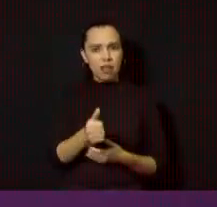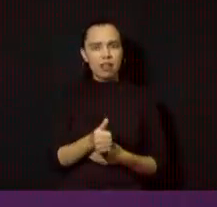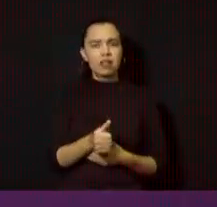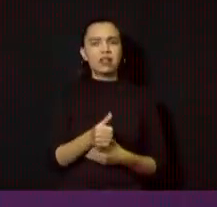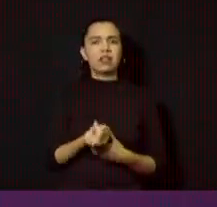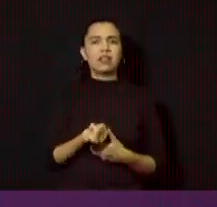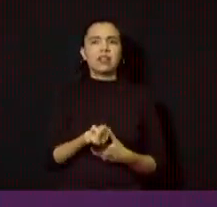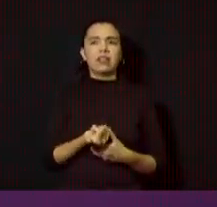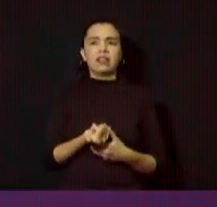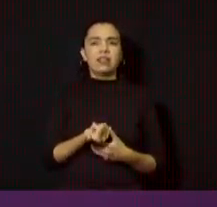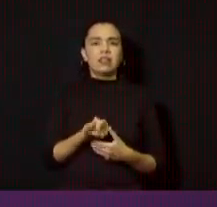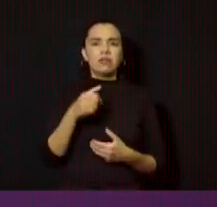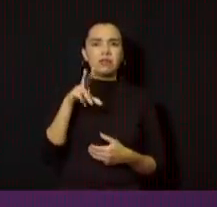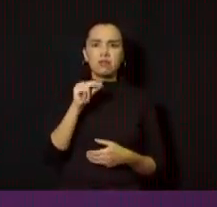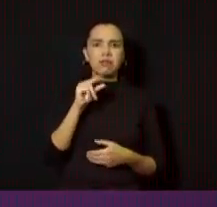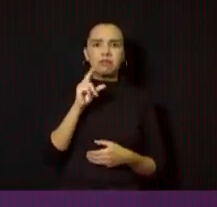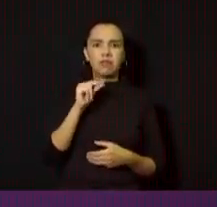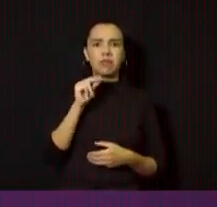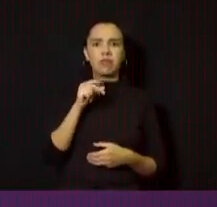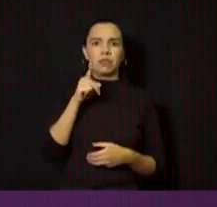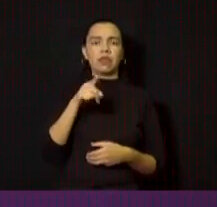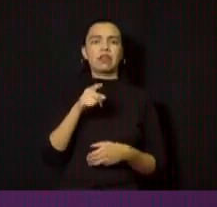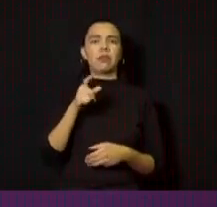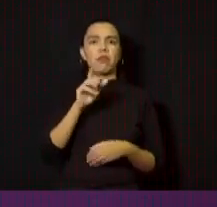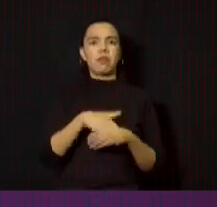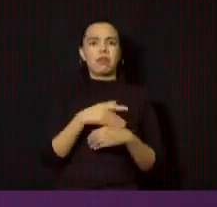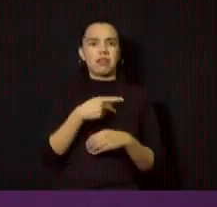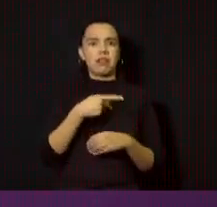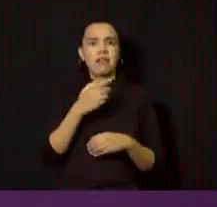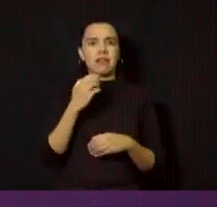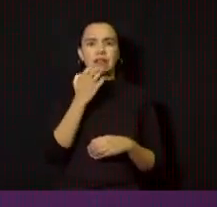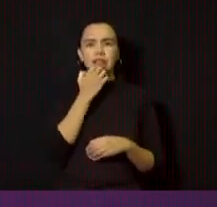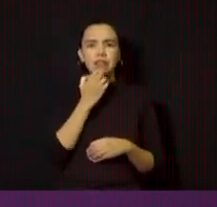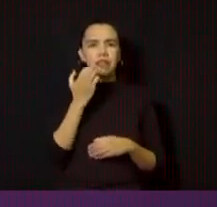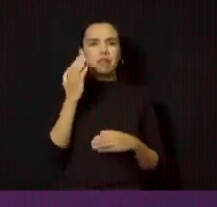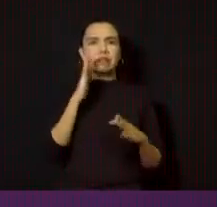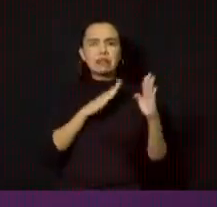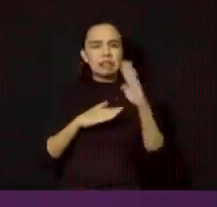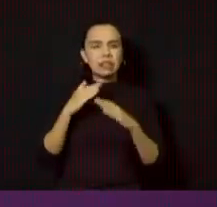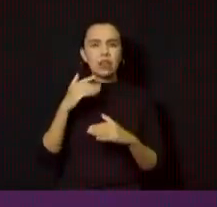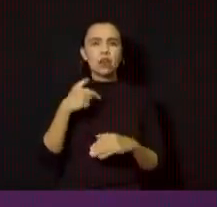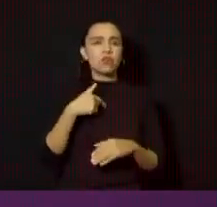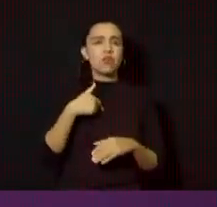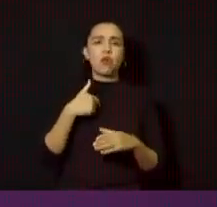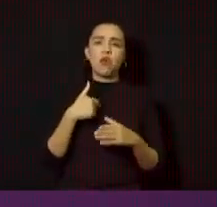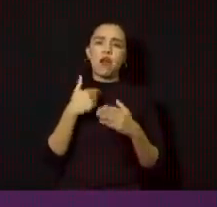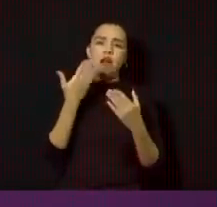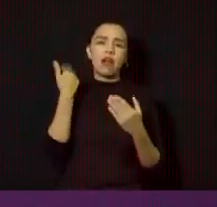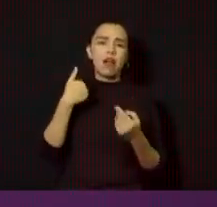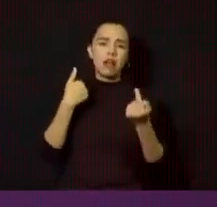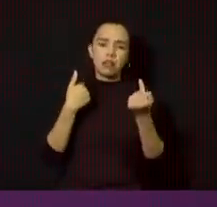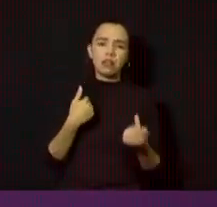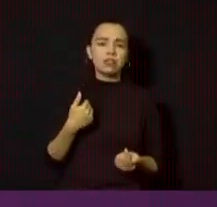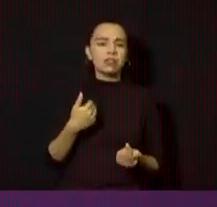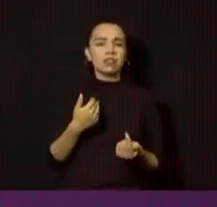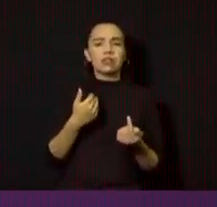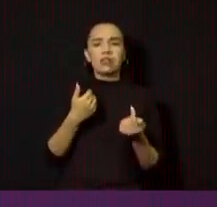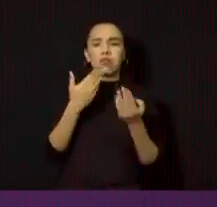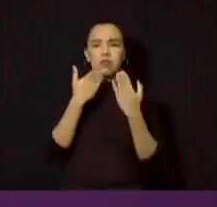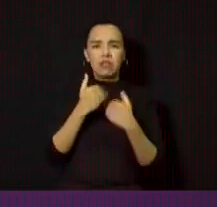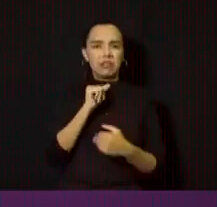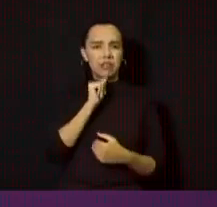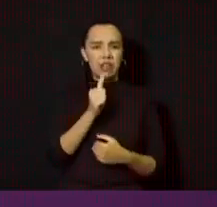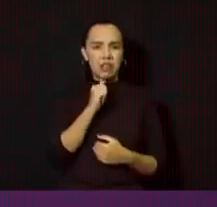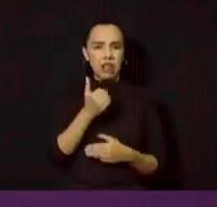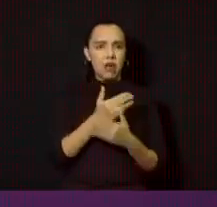tú, y no solamente es porque te tocó la carencia, porque muchas veces es muy fácil decir, es que como yo tuve carencia, ahora aprecio lo que